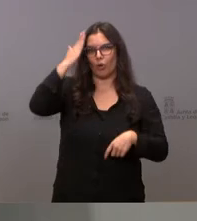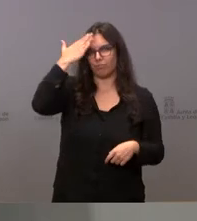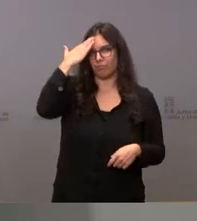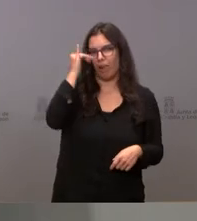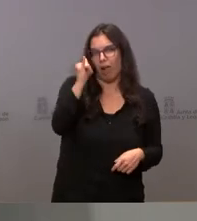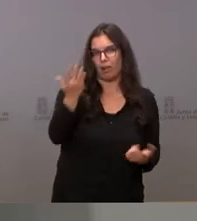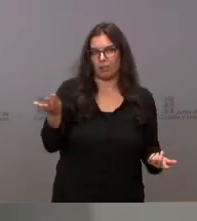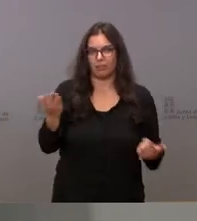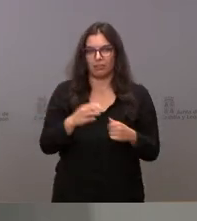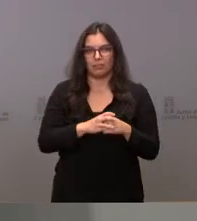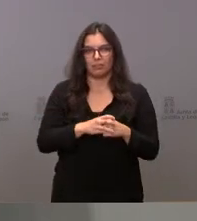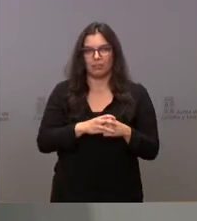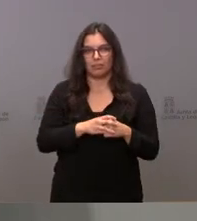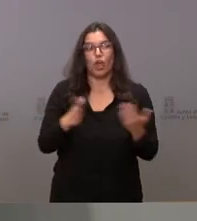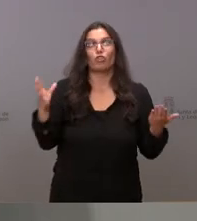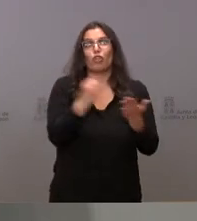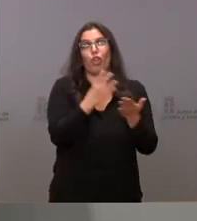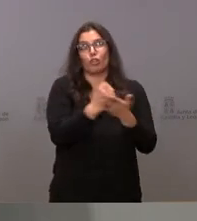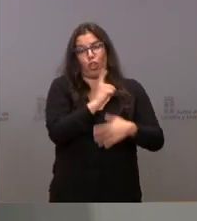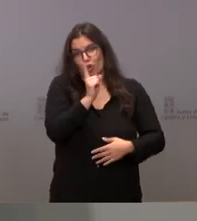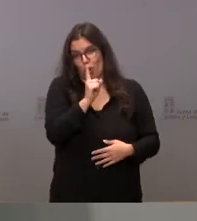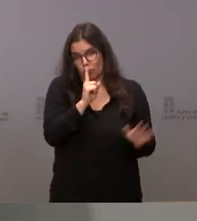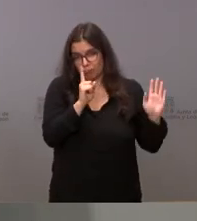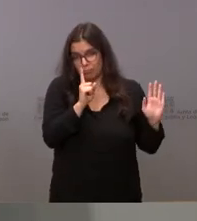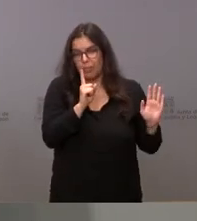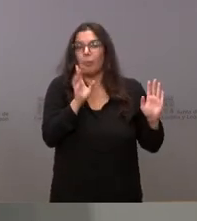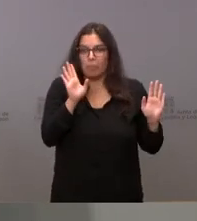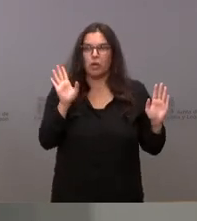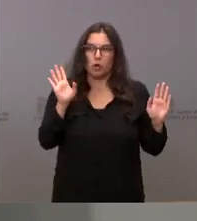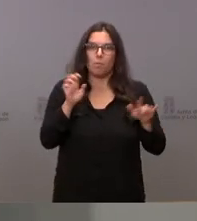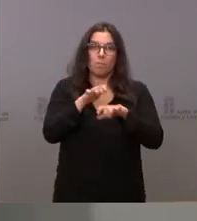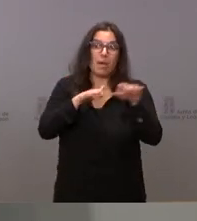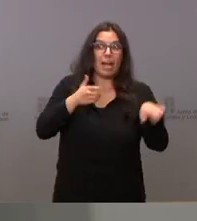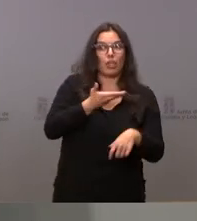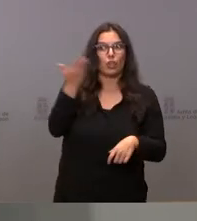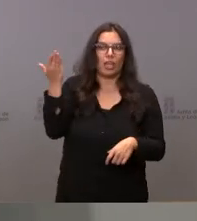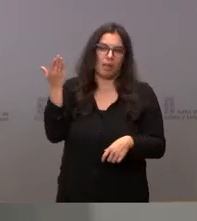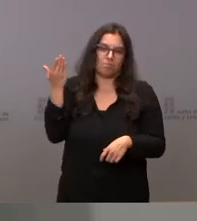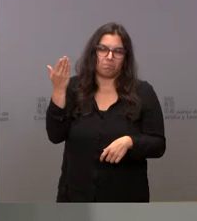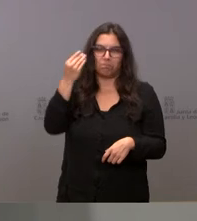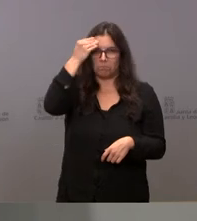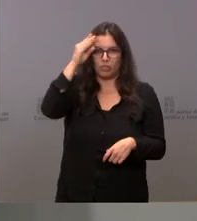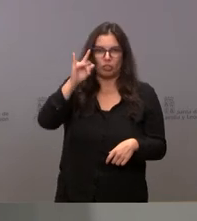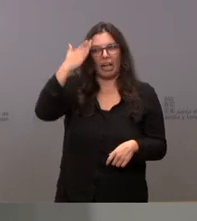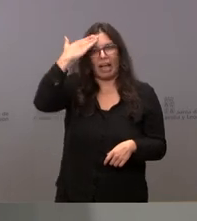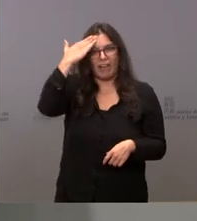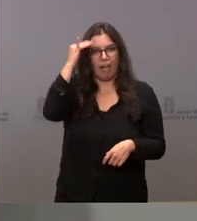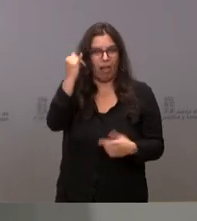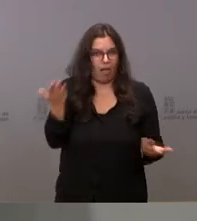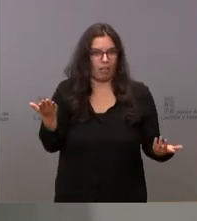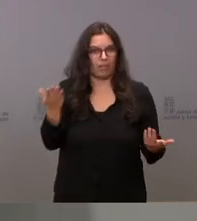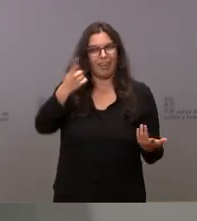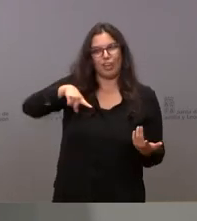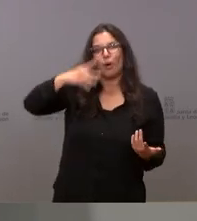nuestra comunidad. No puedo decir lo mismo de todos, ¿verdad? Pero sí de la inmensa mayoría de los actores políticos de la comunidad que están